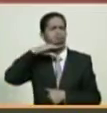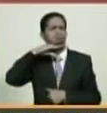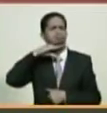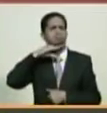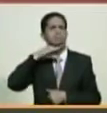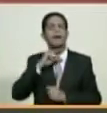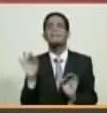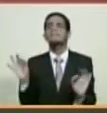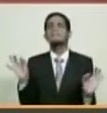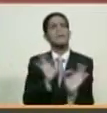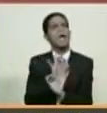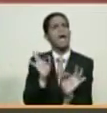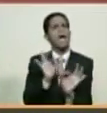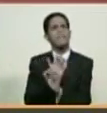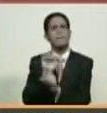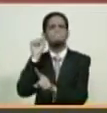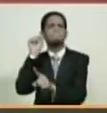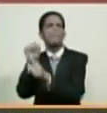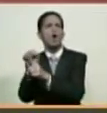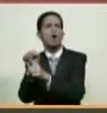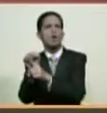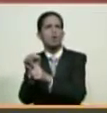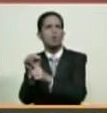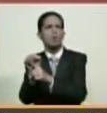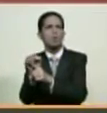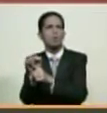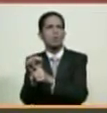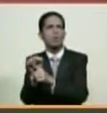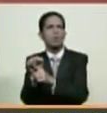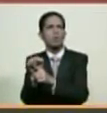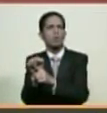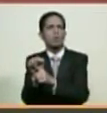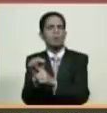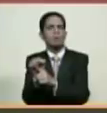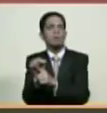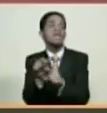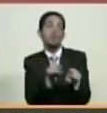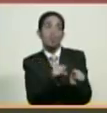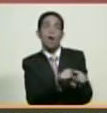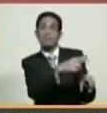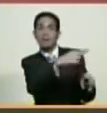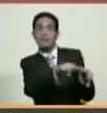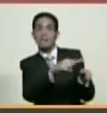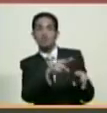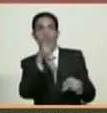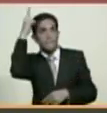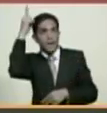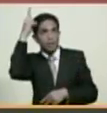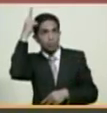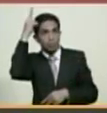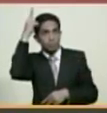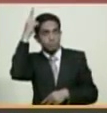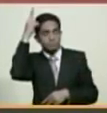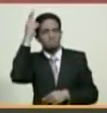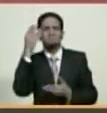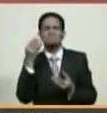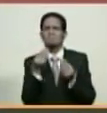se le da el trato que ese niño de 8 años recibió en Perú. Dejen la hipocresía